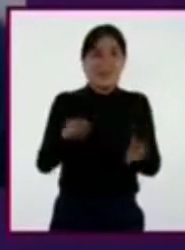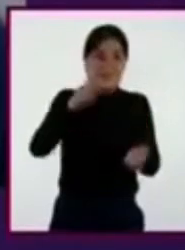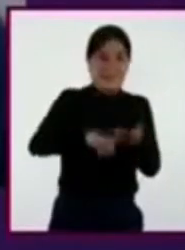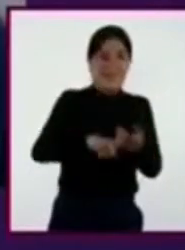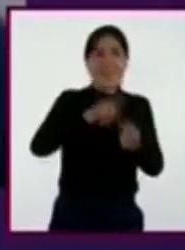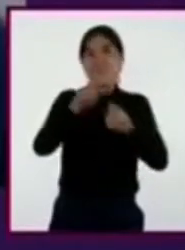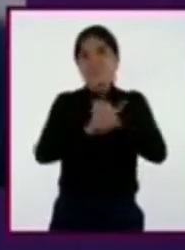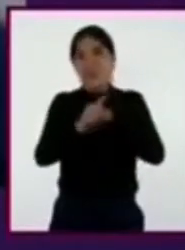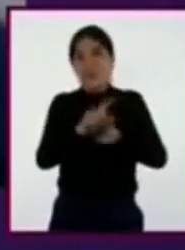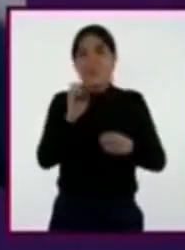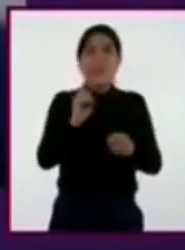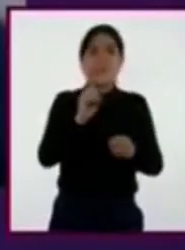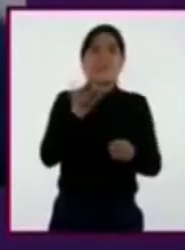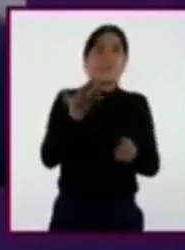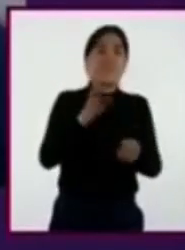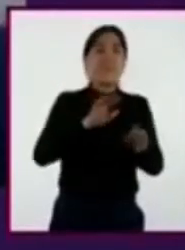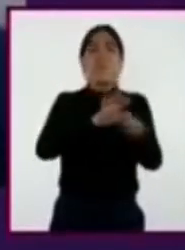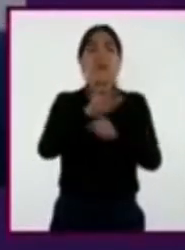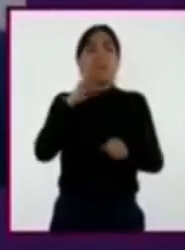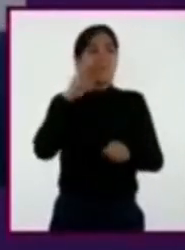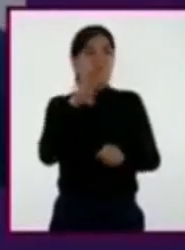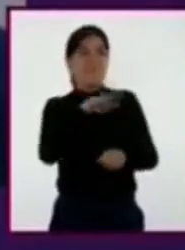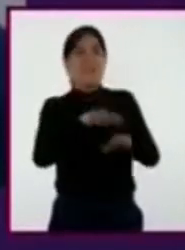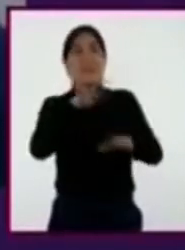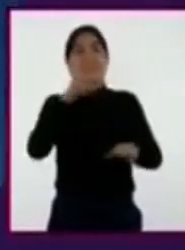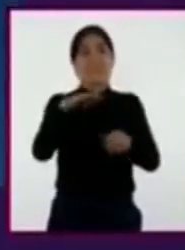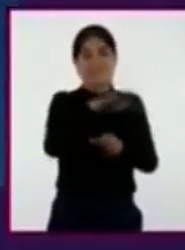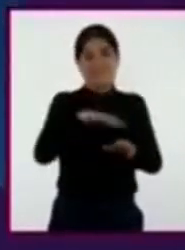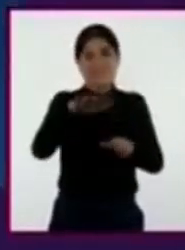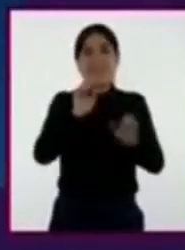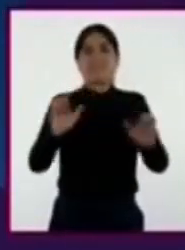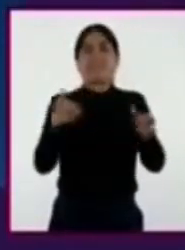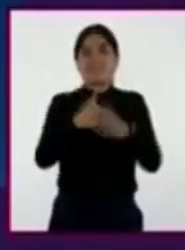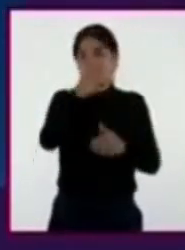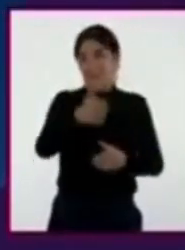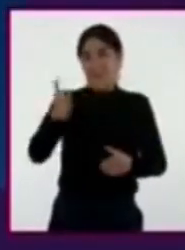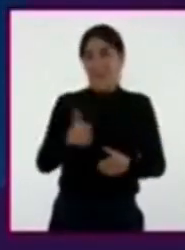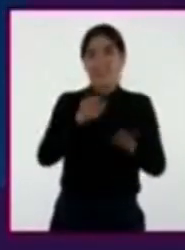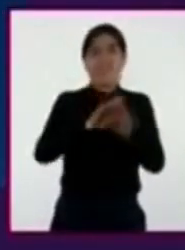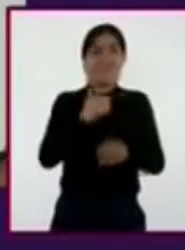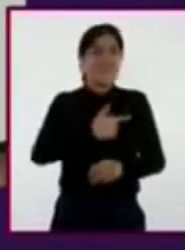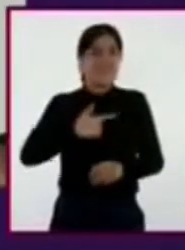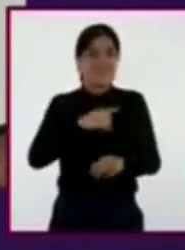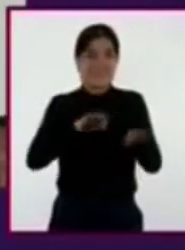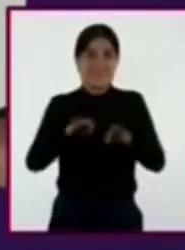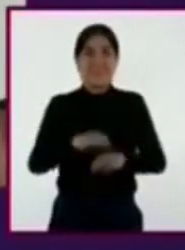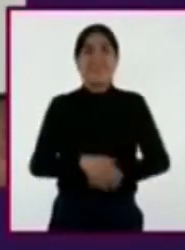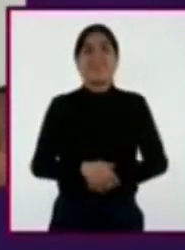comunidad y en base de ello trabajar con nuestro propio estilo.